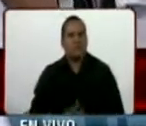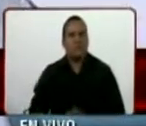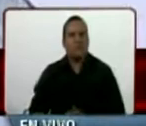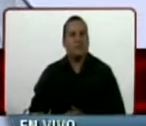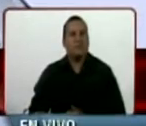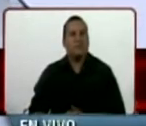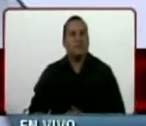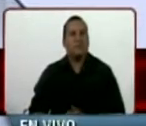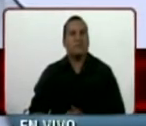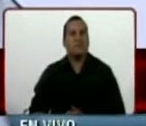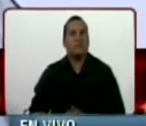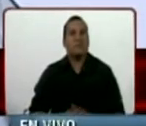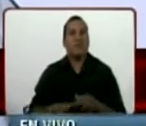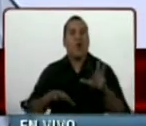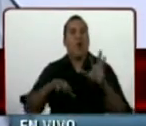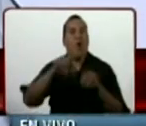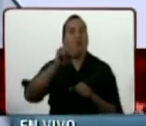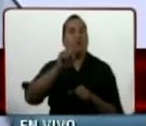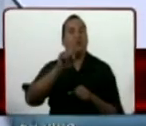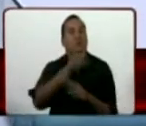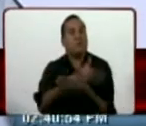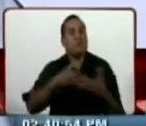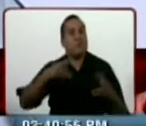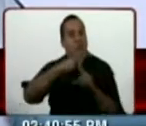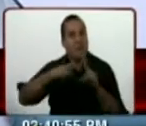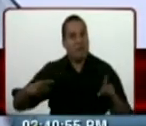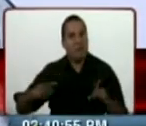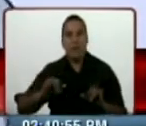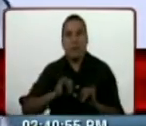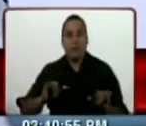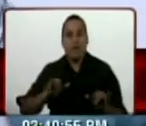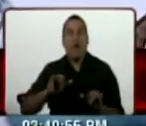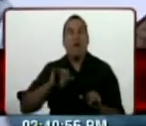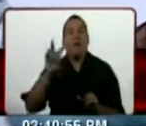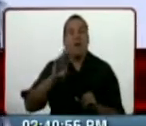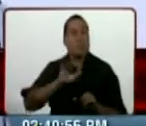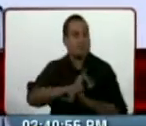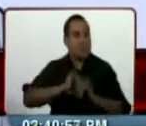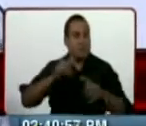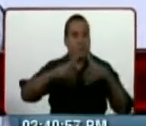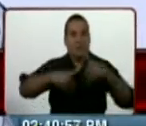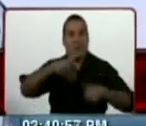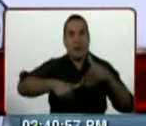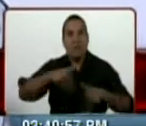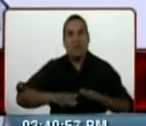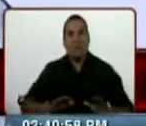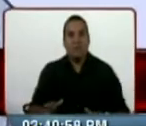en 11.500.000 venezolanos ya. Está muy por encima